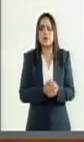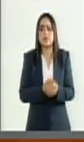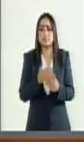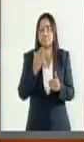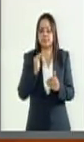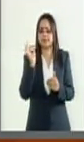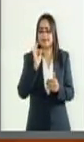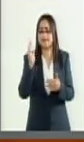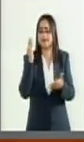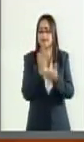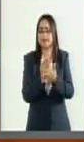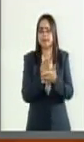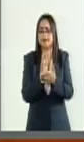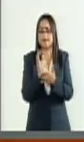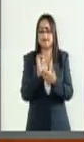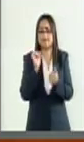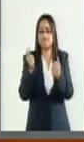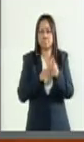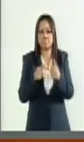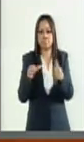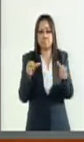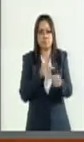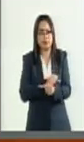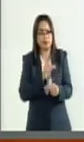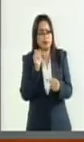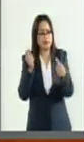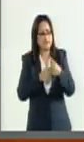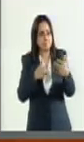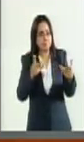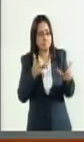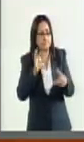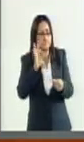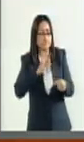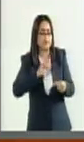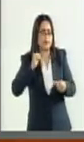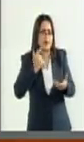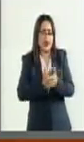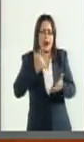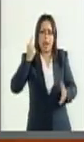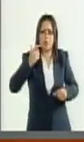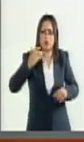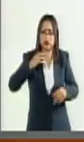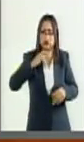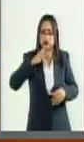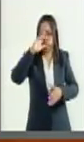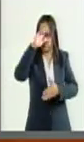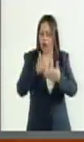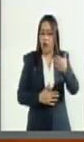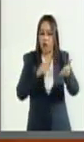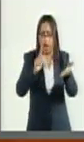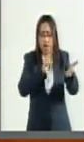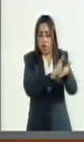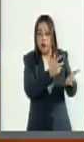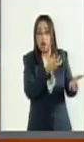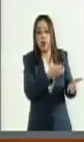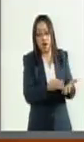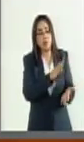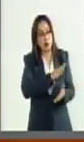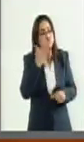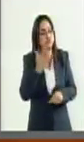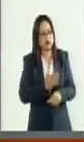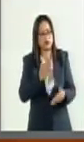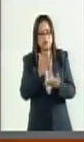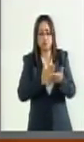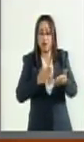la restricción de la remoción a que se incurren las causas graves que establezca la ley. Por otro lado, con